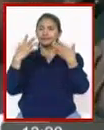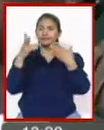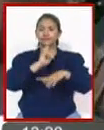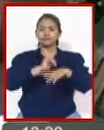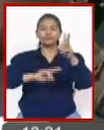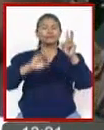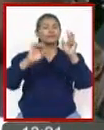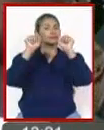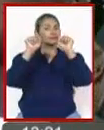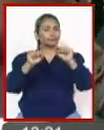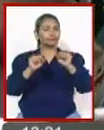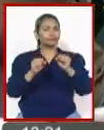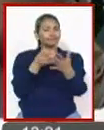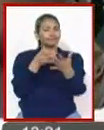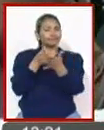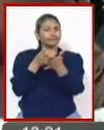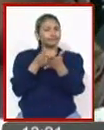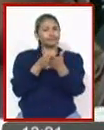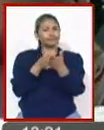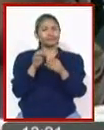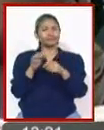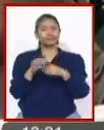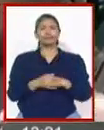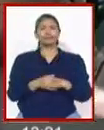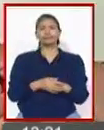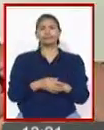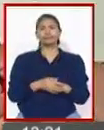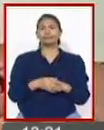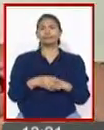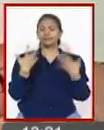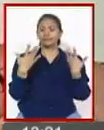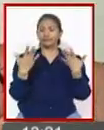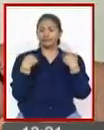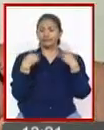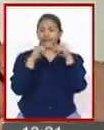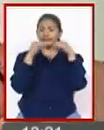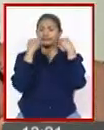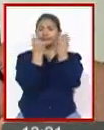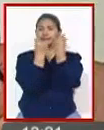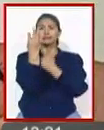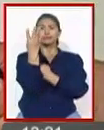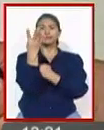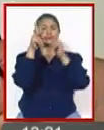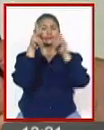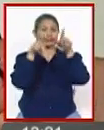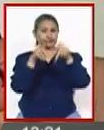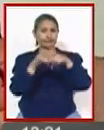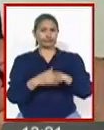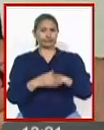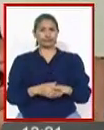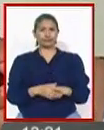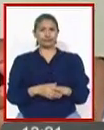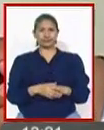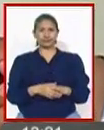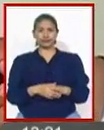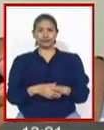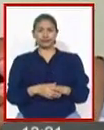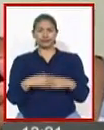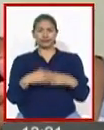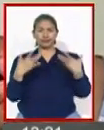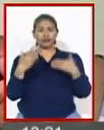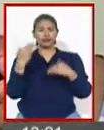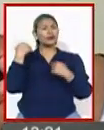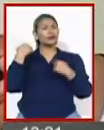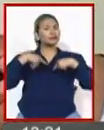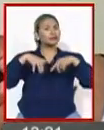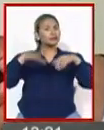la posibilidad de impugnar a los candidatos. Y hoy por hoy conformamos el grupo de las 4 personas que vamos a ir a las